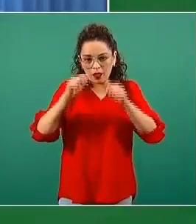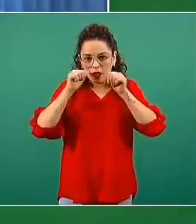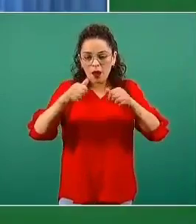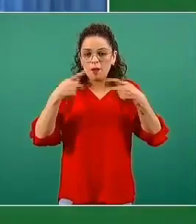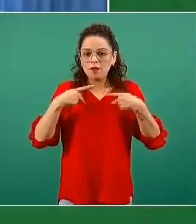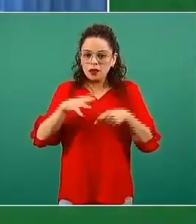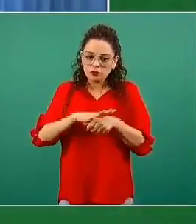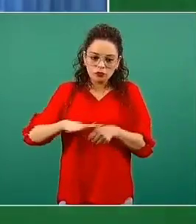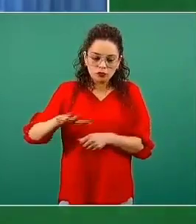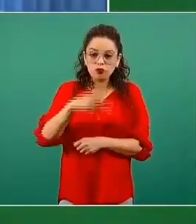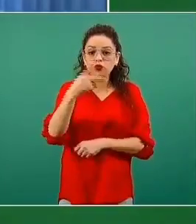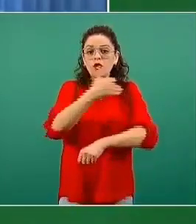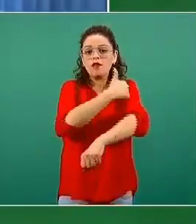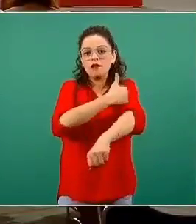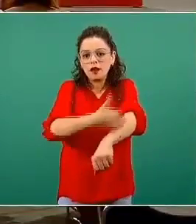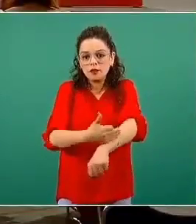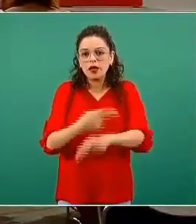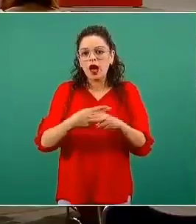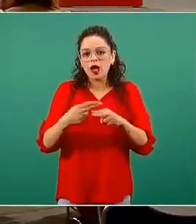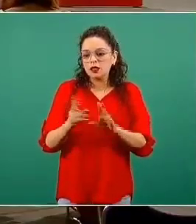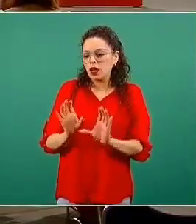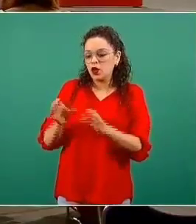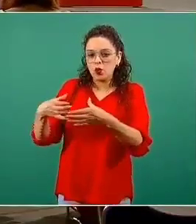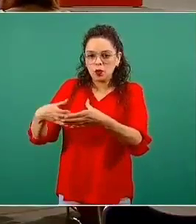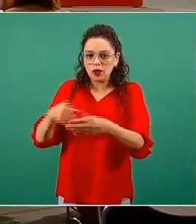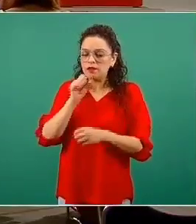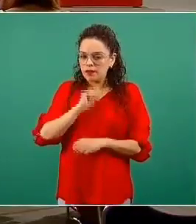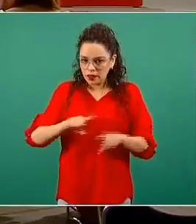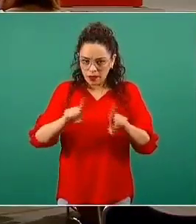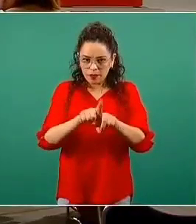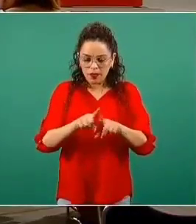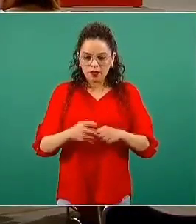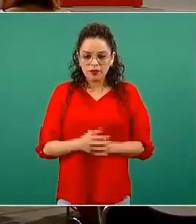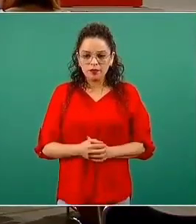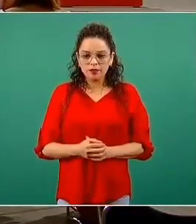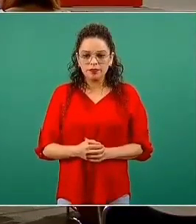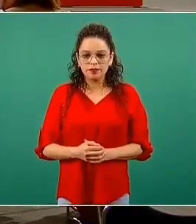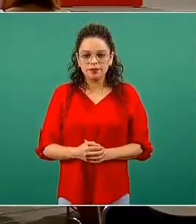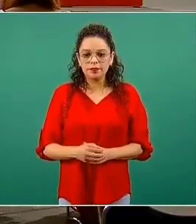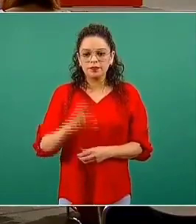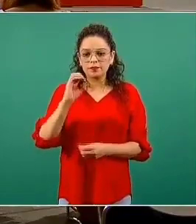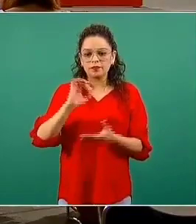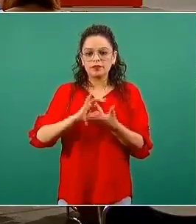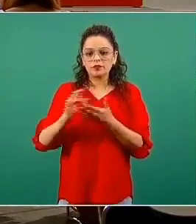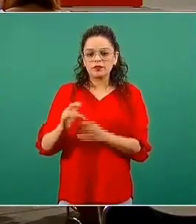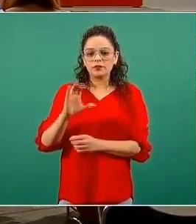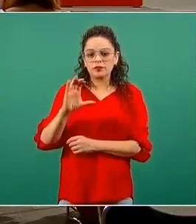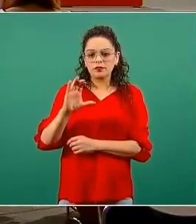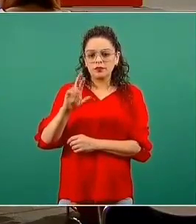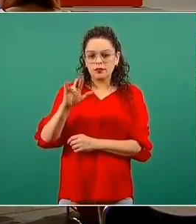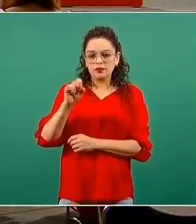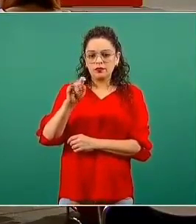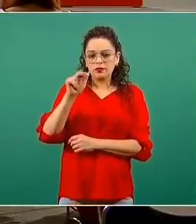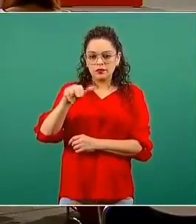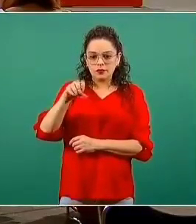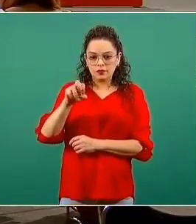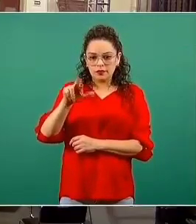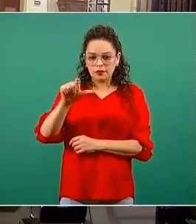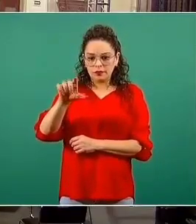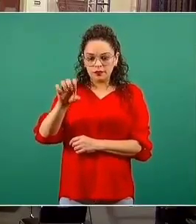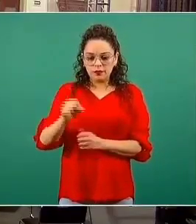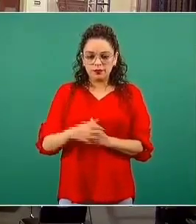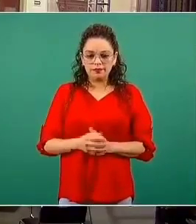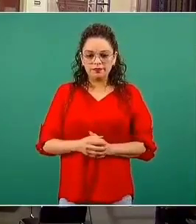sus familias y sus comunidades. Muchas gracias. Gracias, Cristian Morales.